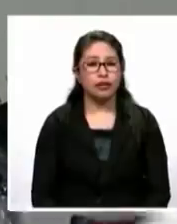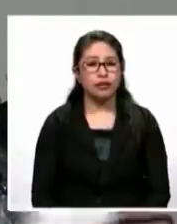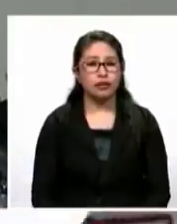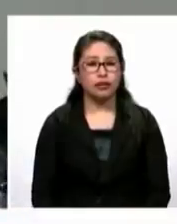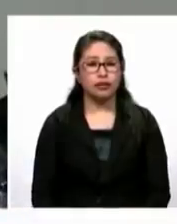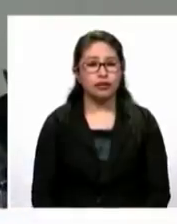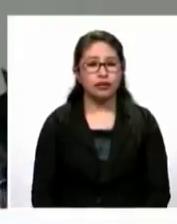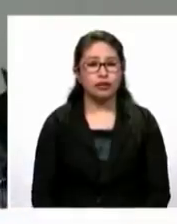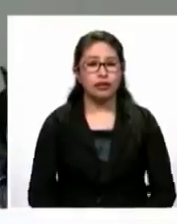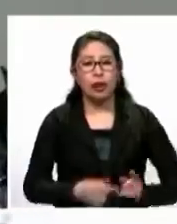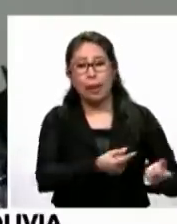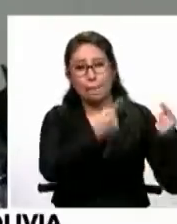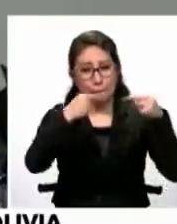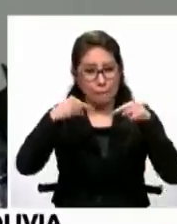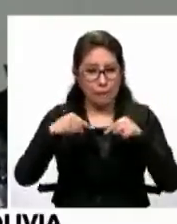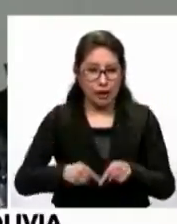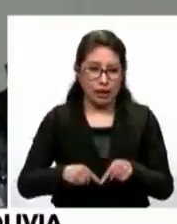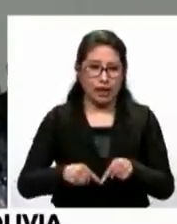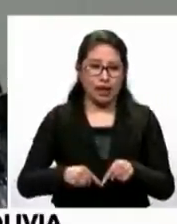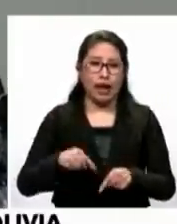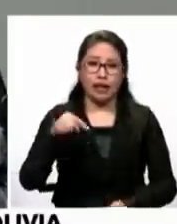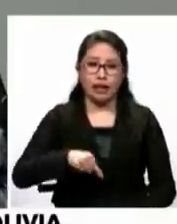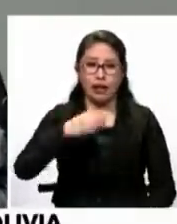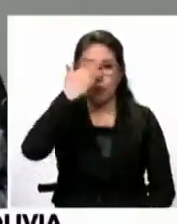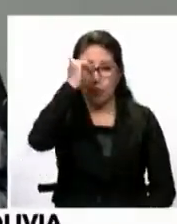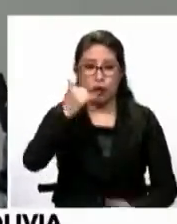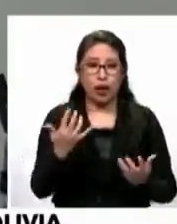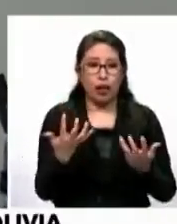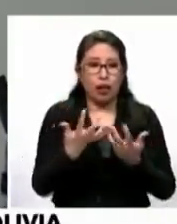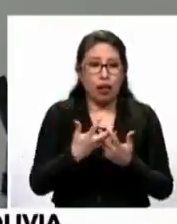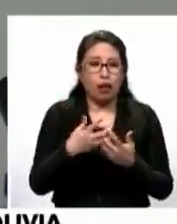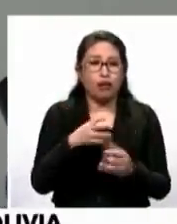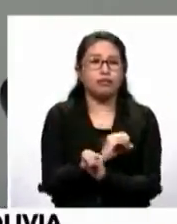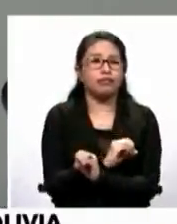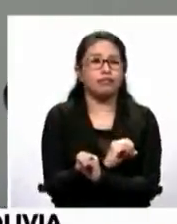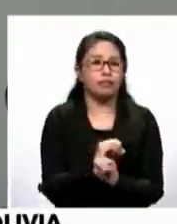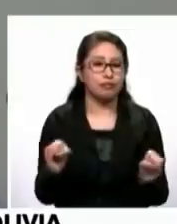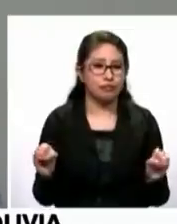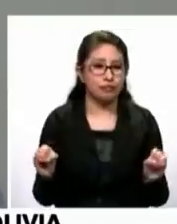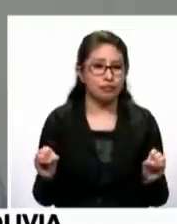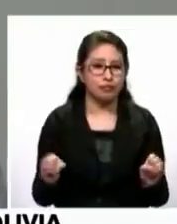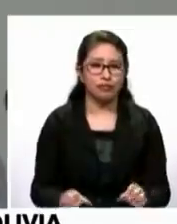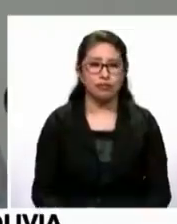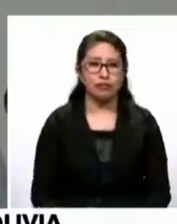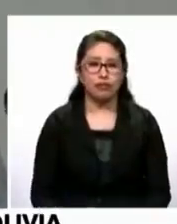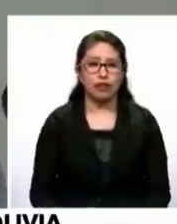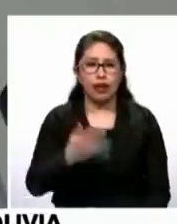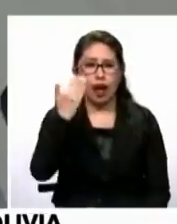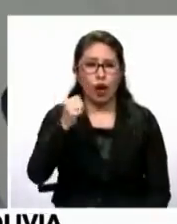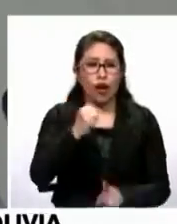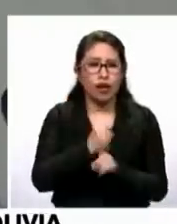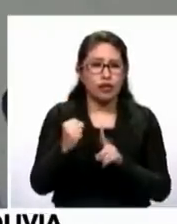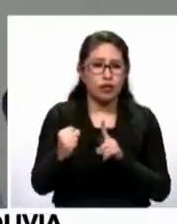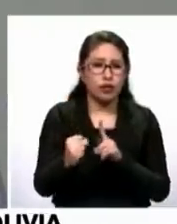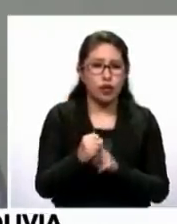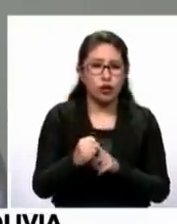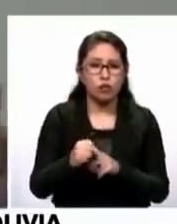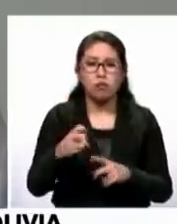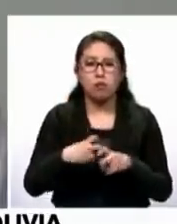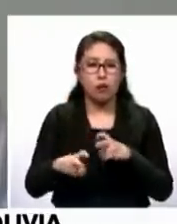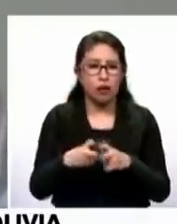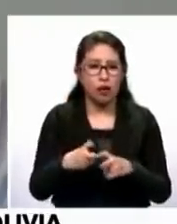estar interviniendo los CEDES, porque una descoordinación en una situación tan crítica, en una situación tan dramática,